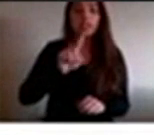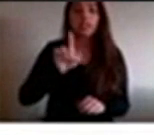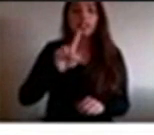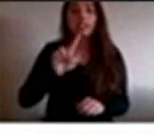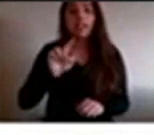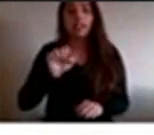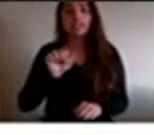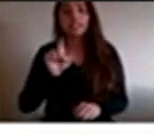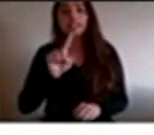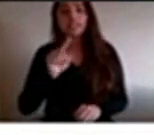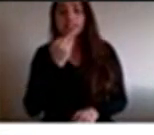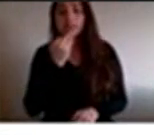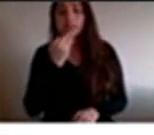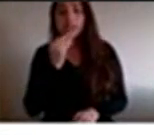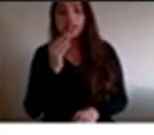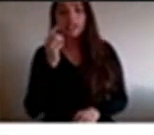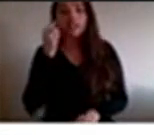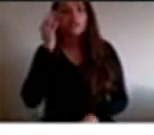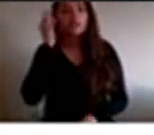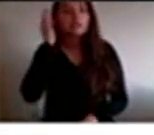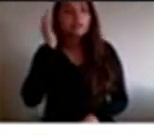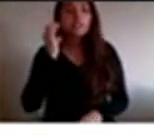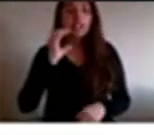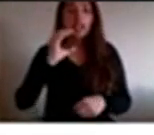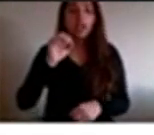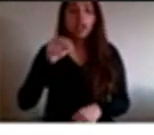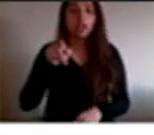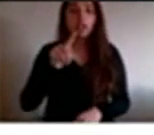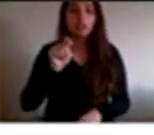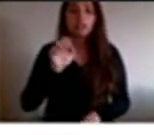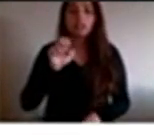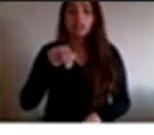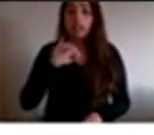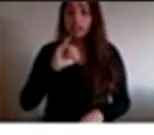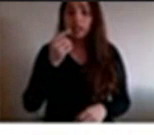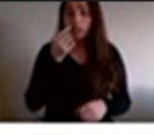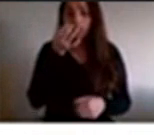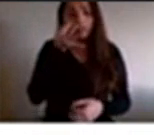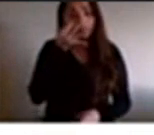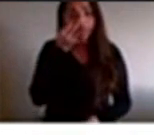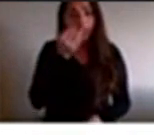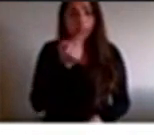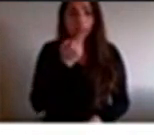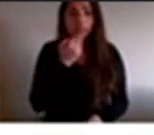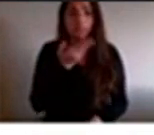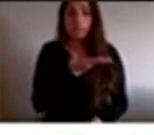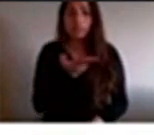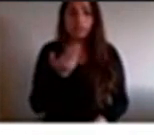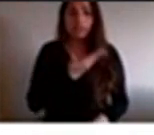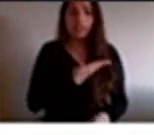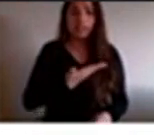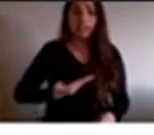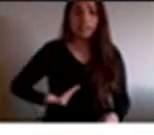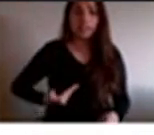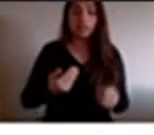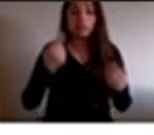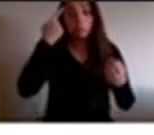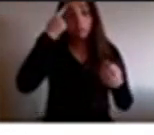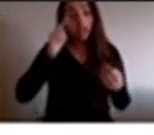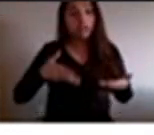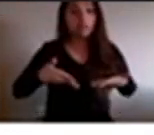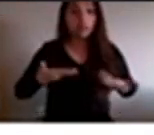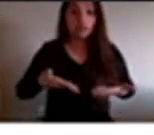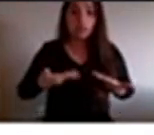Estado y muy interesado en promover la inclusión laboral. Lo del teletrabajo me parece que es de verdad una gran